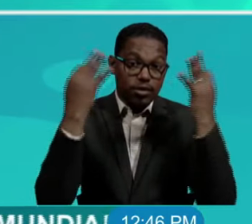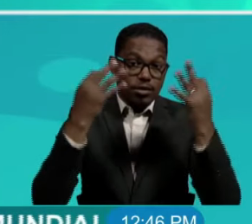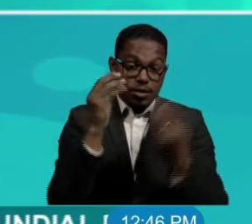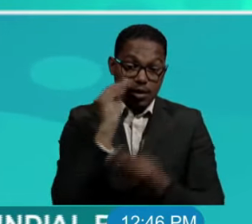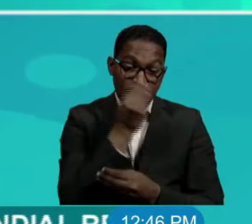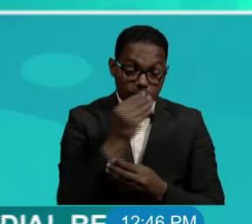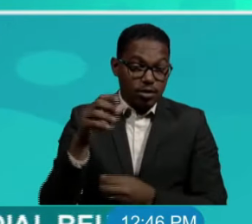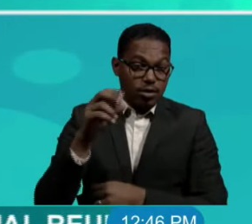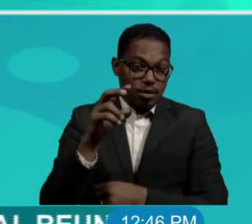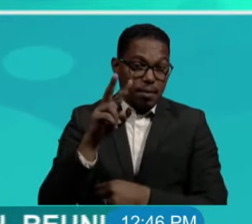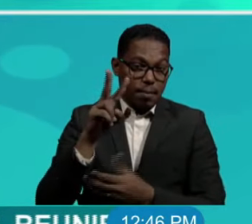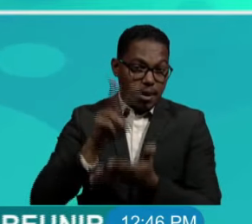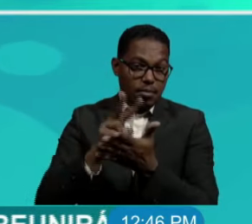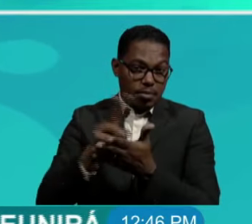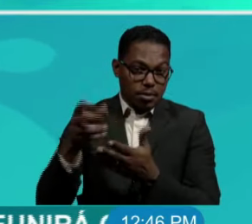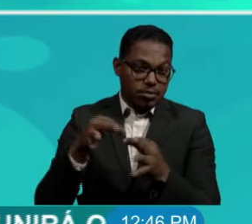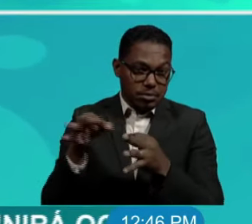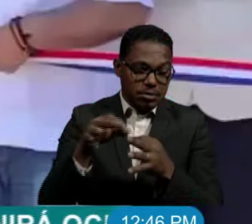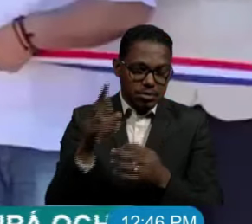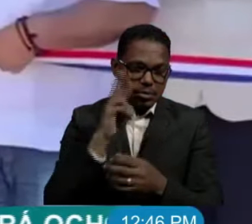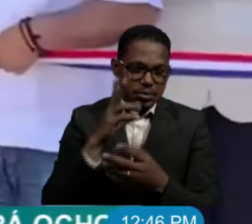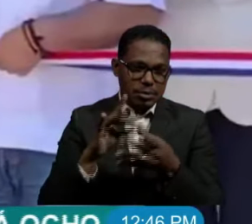Vistiburcio nos presenta la historia.